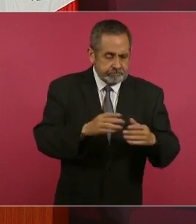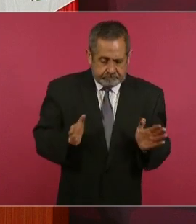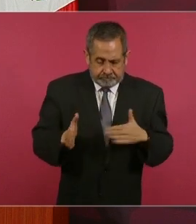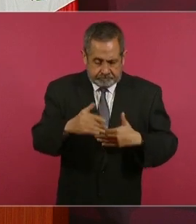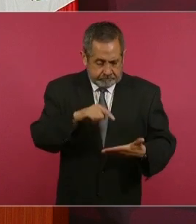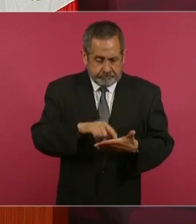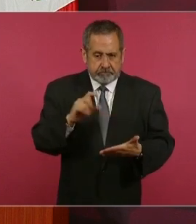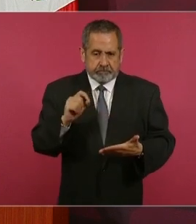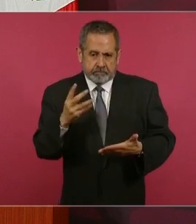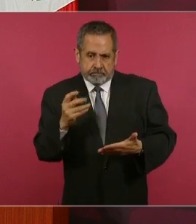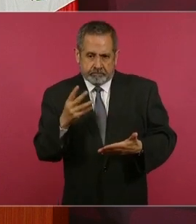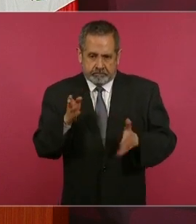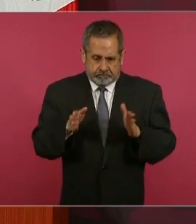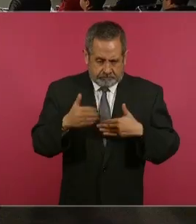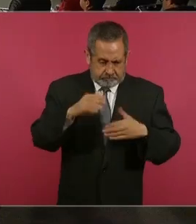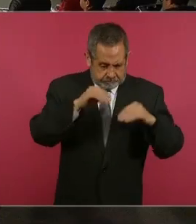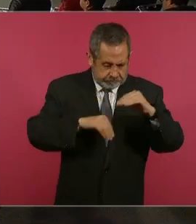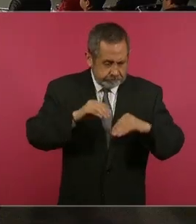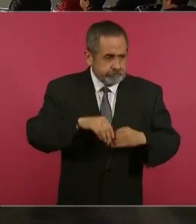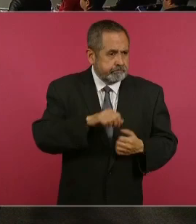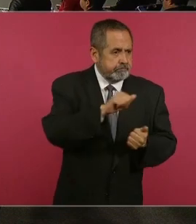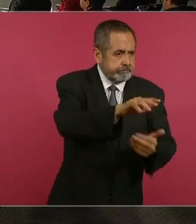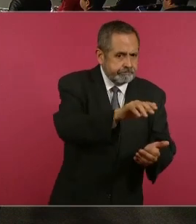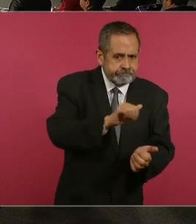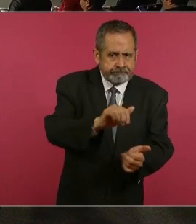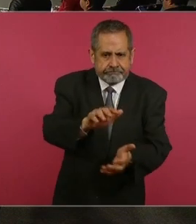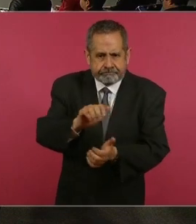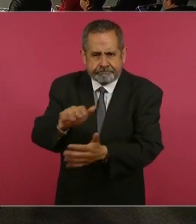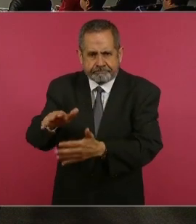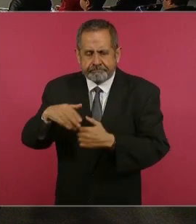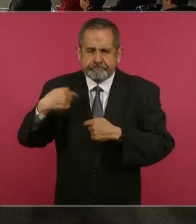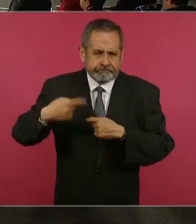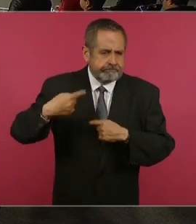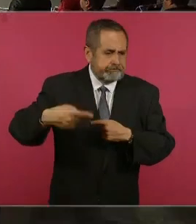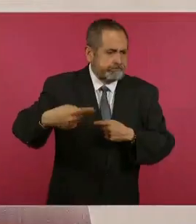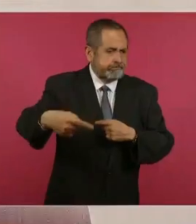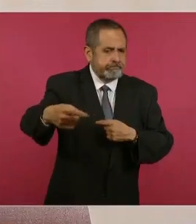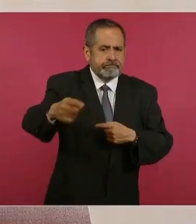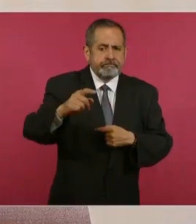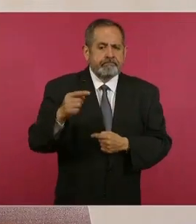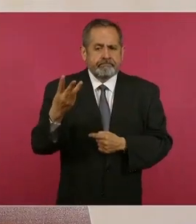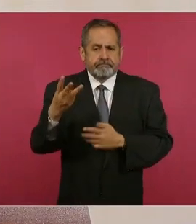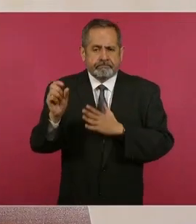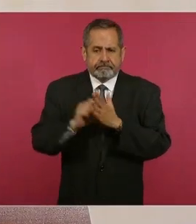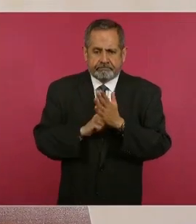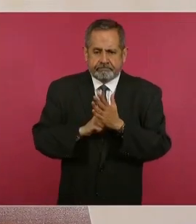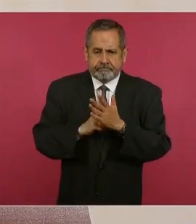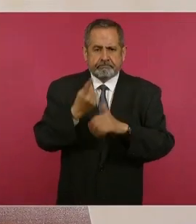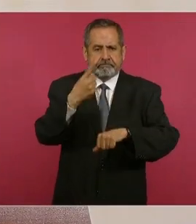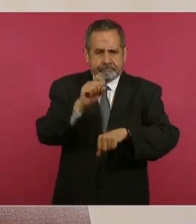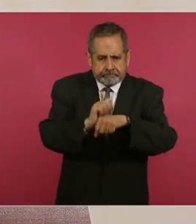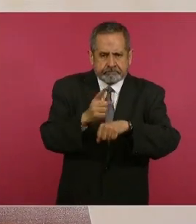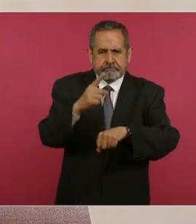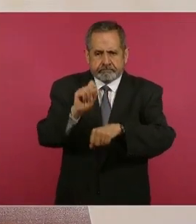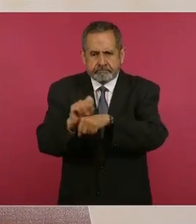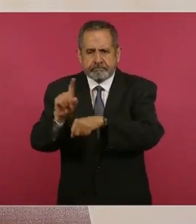a empezar esta distribución. Entonces, a ver si mañana ya